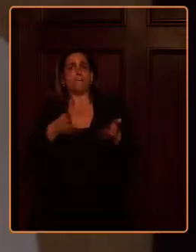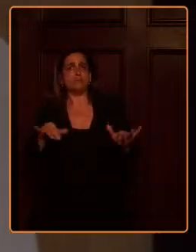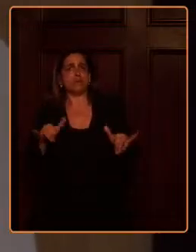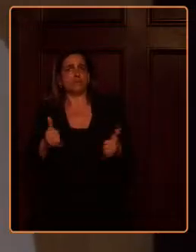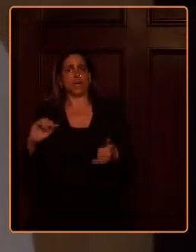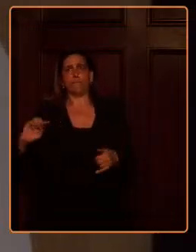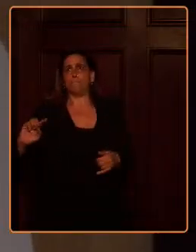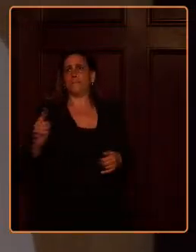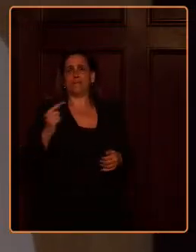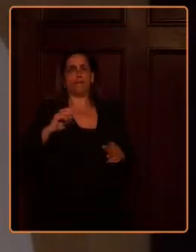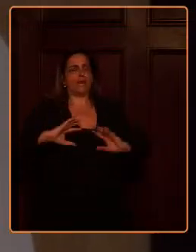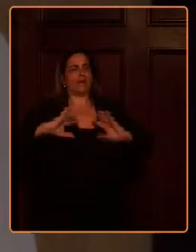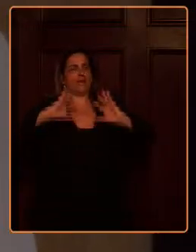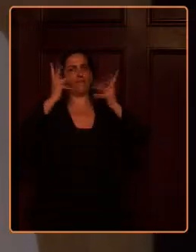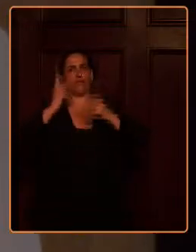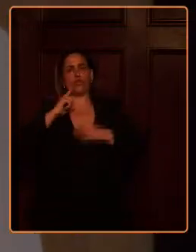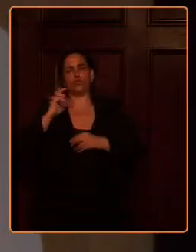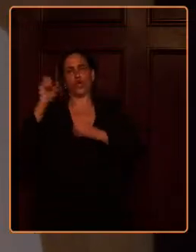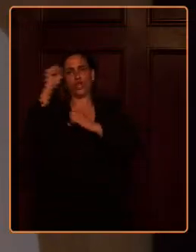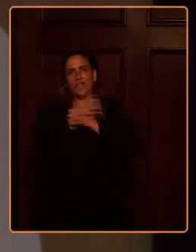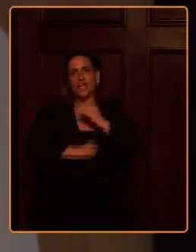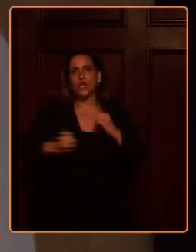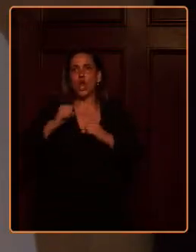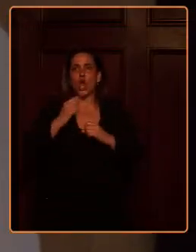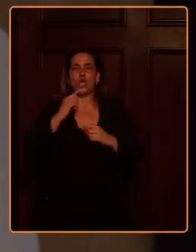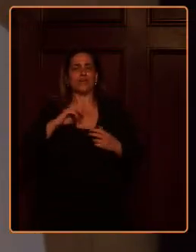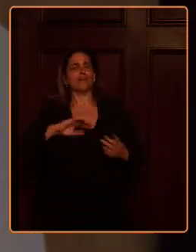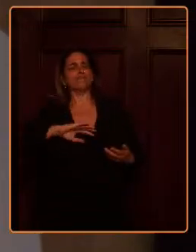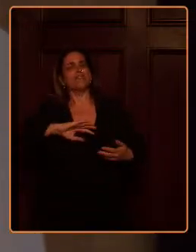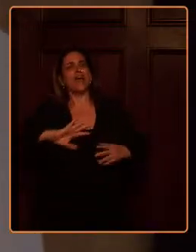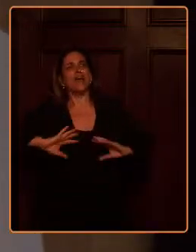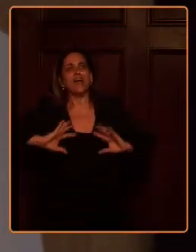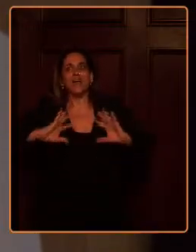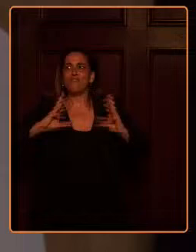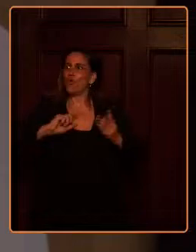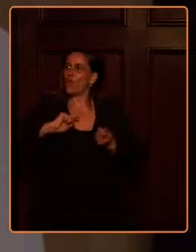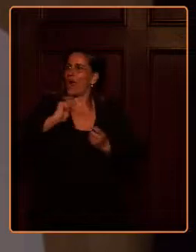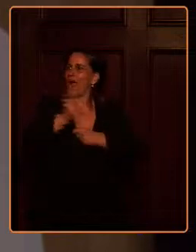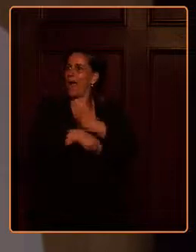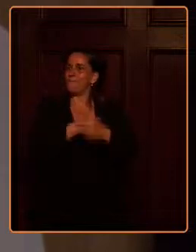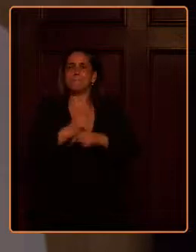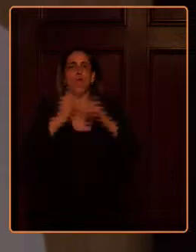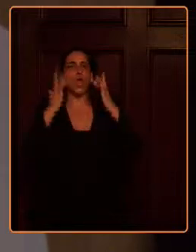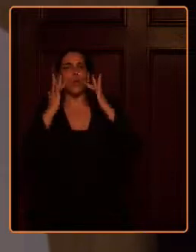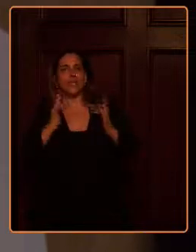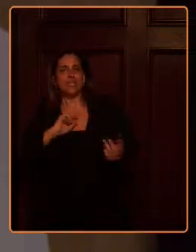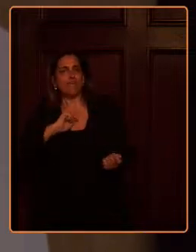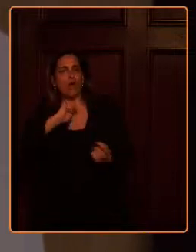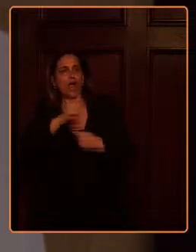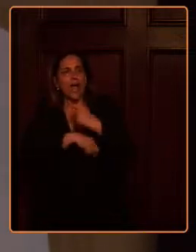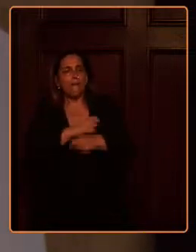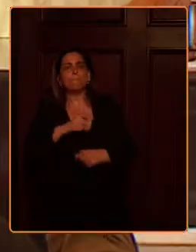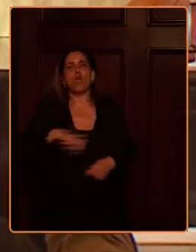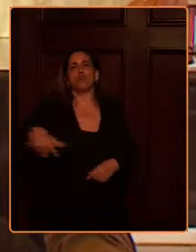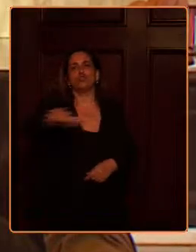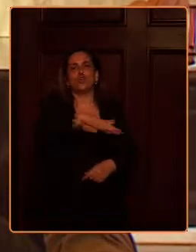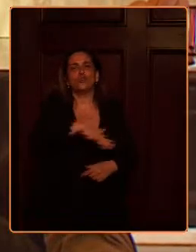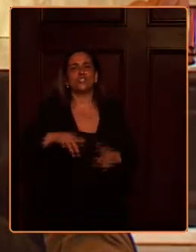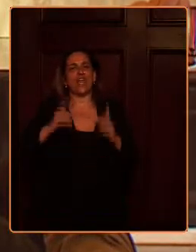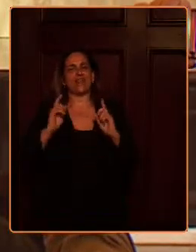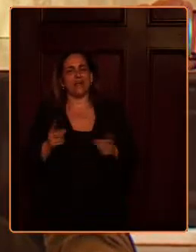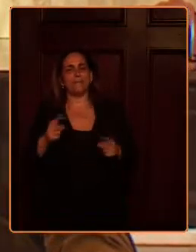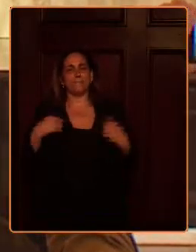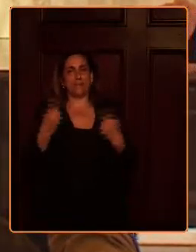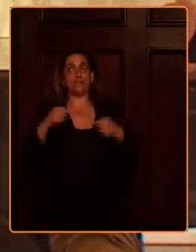gran revolución. Una revolución tecnológica, una revolución educativa y una revolución social.